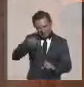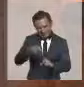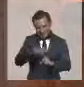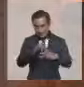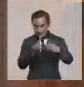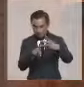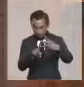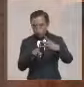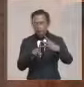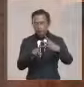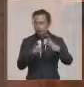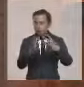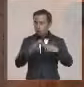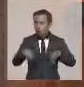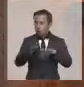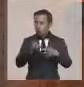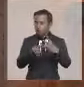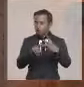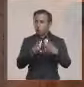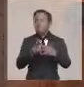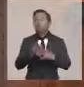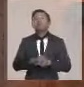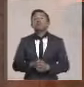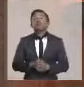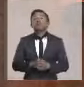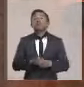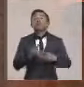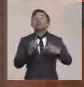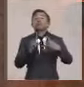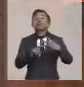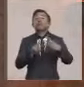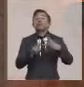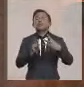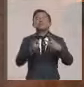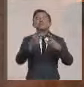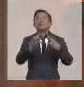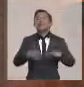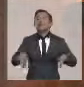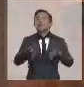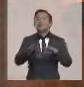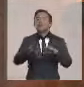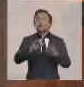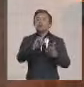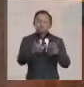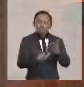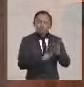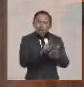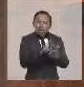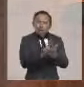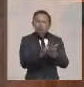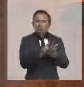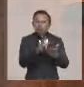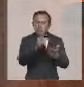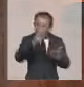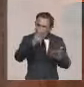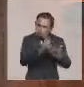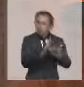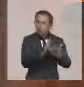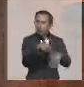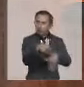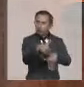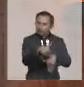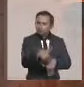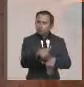tercer punto es fortalecer una cultura de legalidad, es decir, de respeto a la ley, y con ello